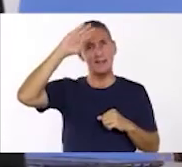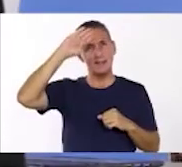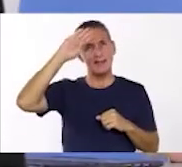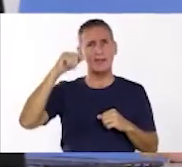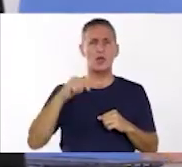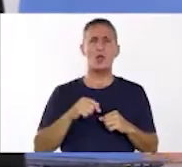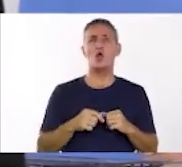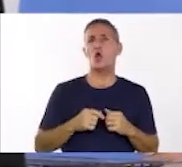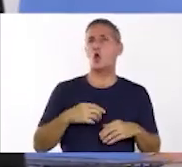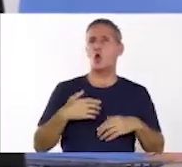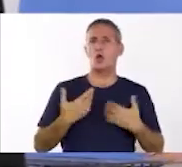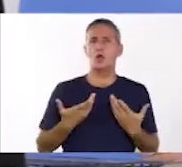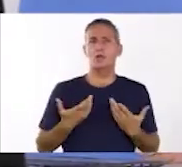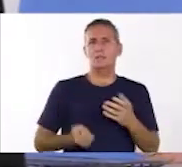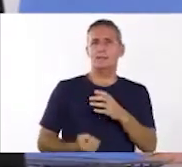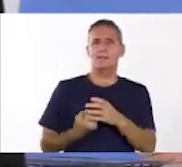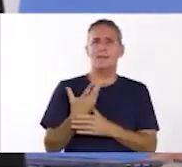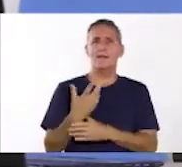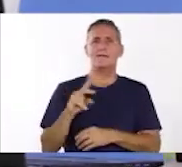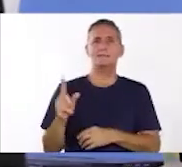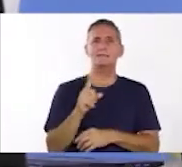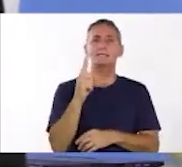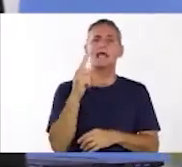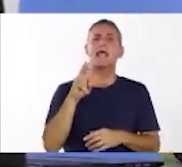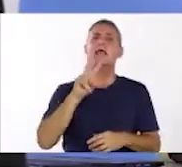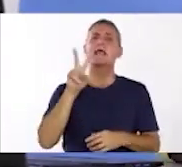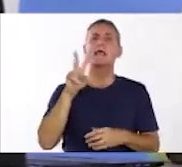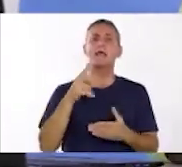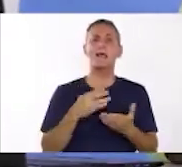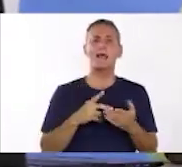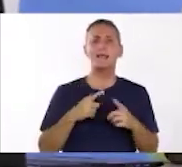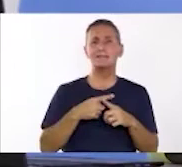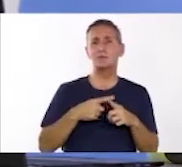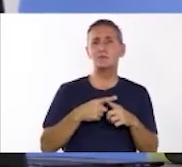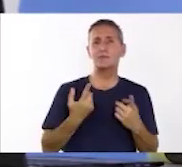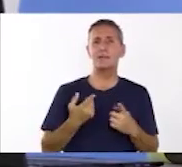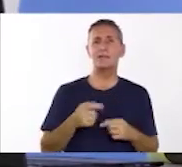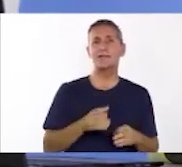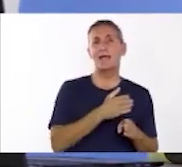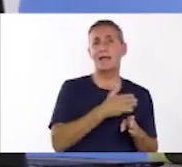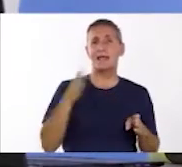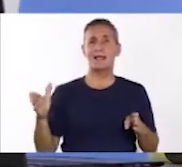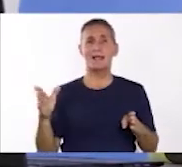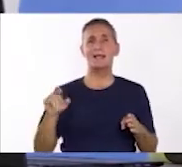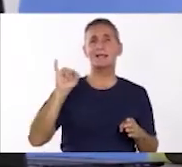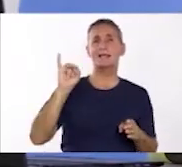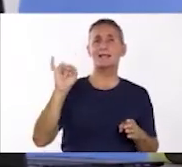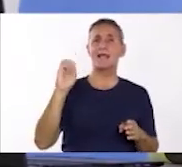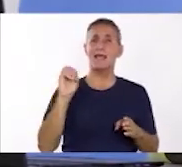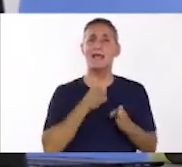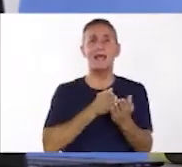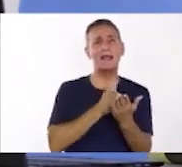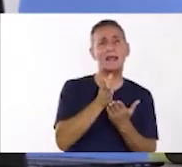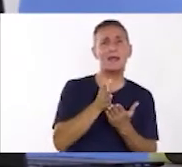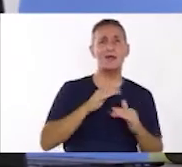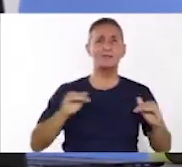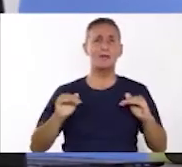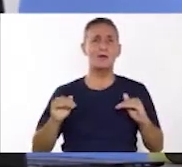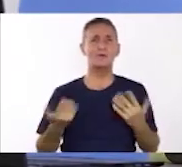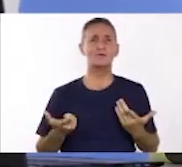¿Y qué cosa es la Nueva Trova? Pues un movimiento artístico musical desarrollado en